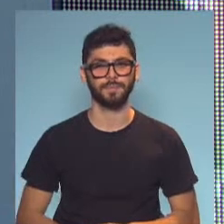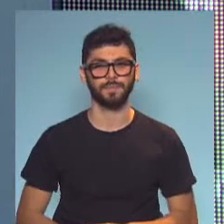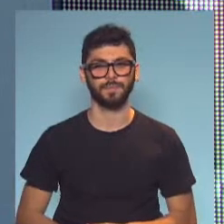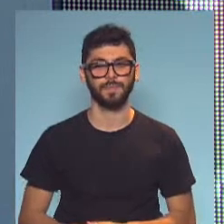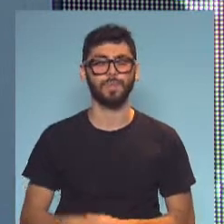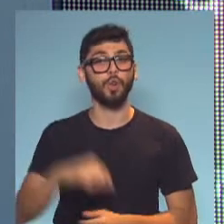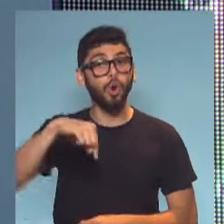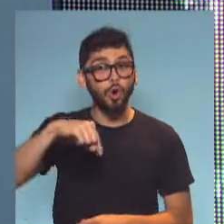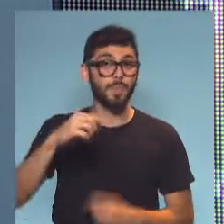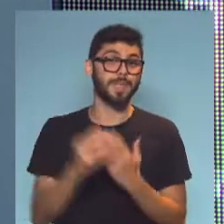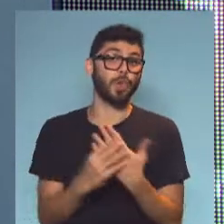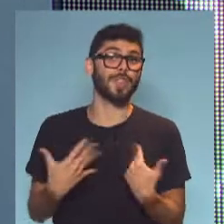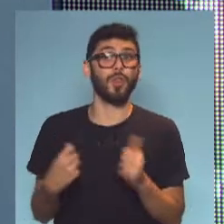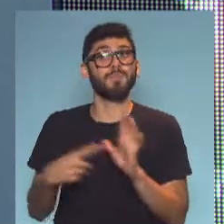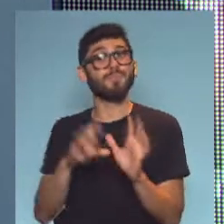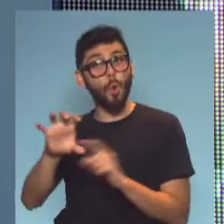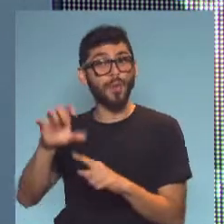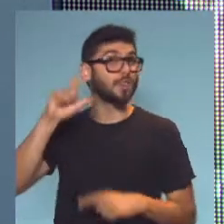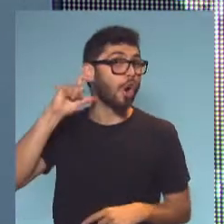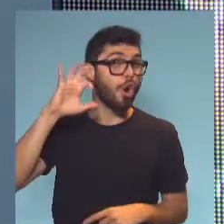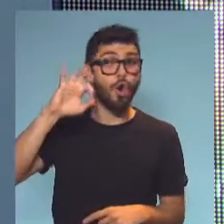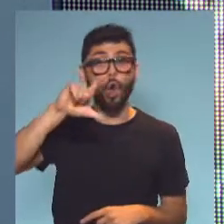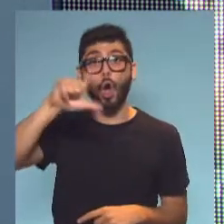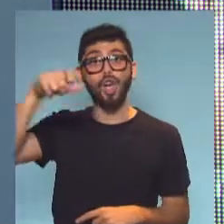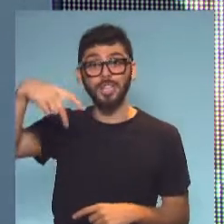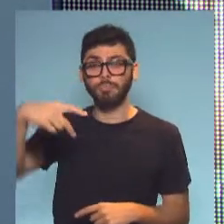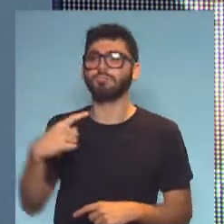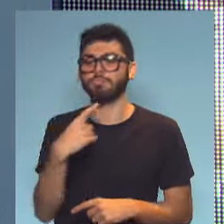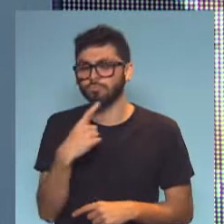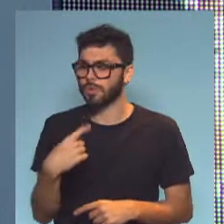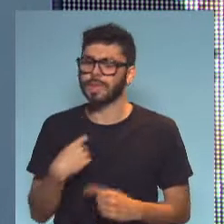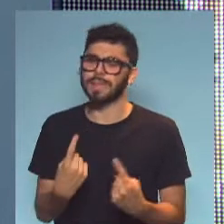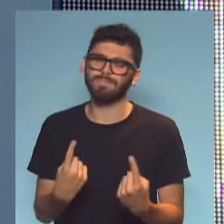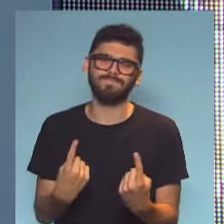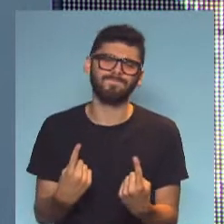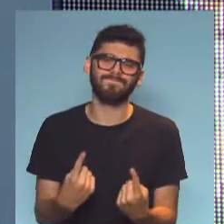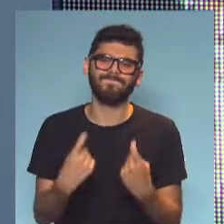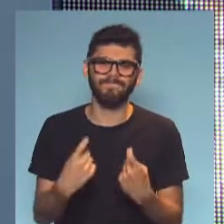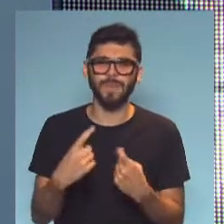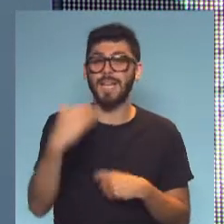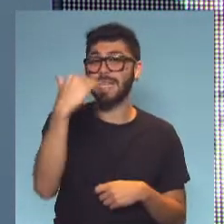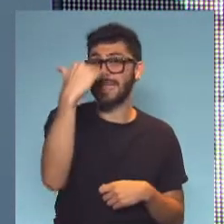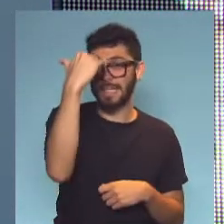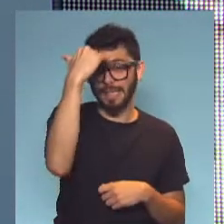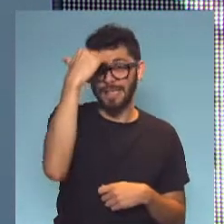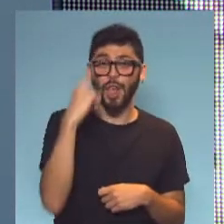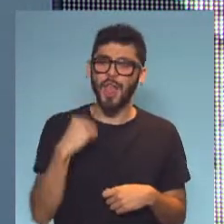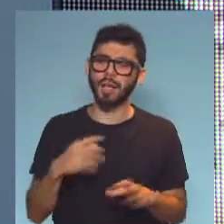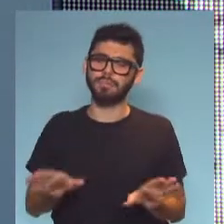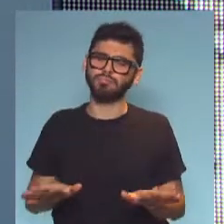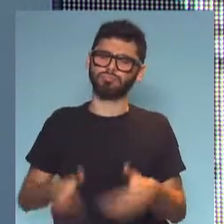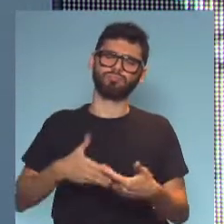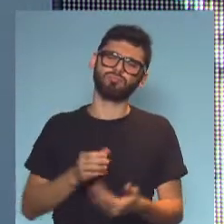Dijo Daniel Goyan hoy, el ministro de Salud de la provincia de Buenos Aires, que son necesarios, serían necesarios 15 días de un cierre mucho más